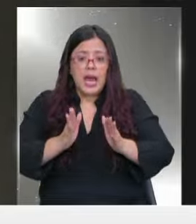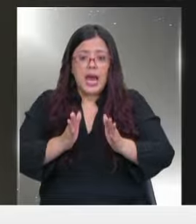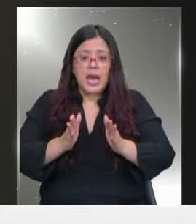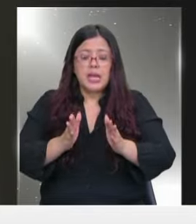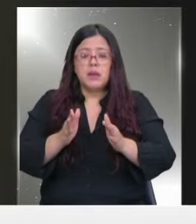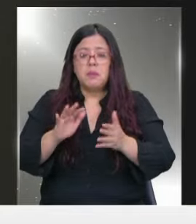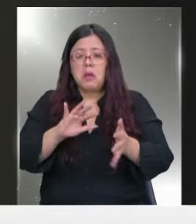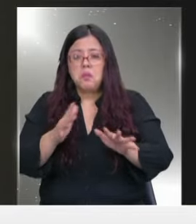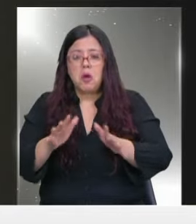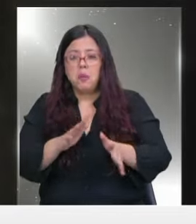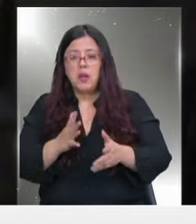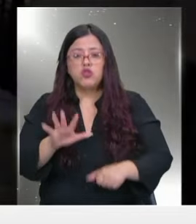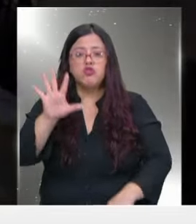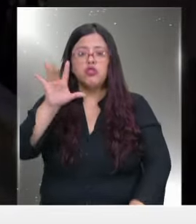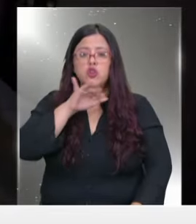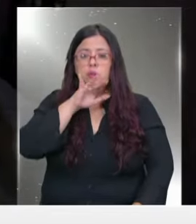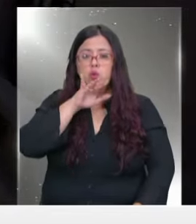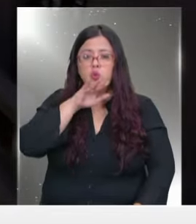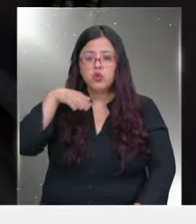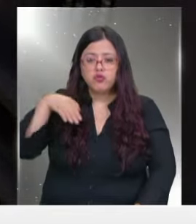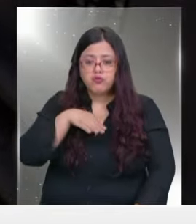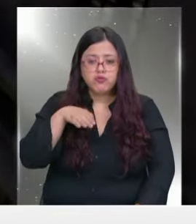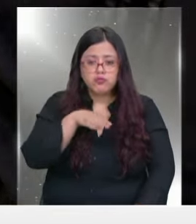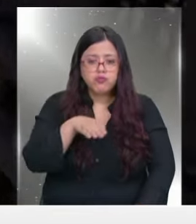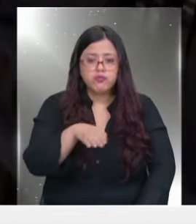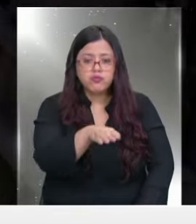no debió durar más de 5 minutos.